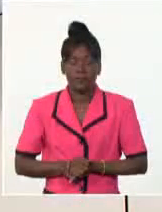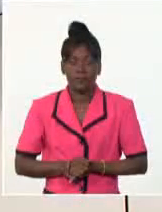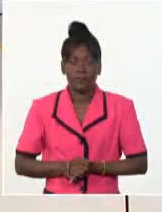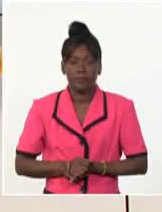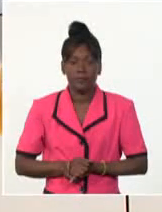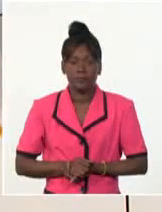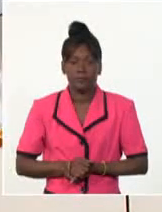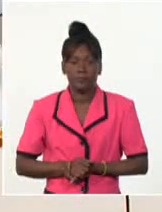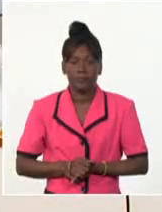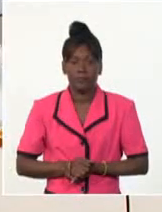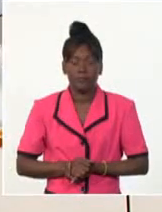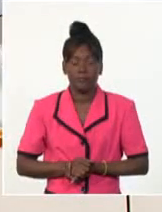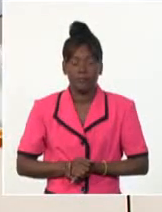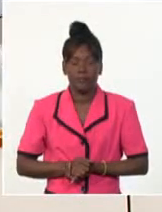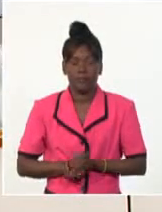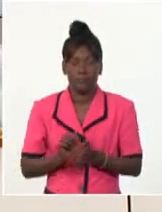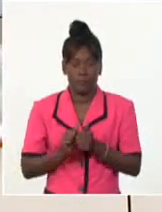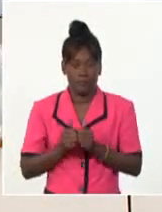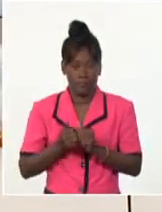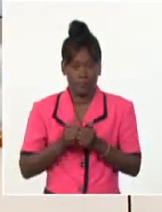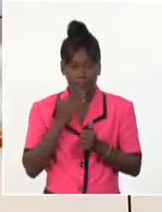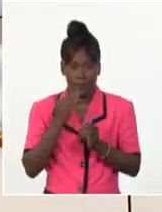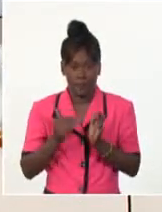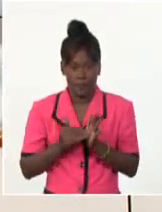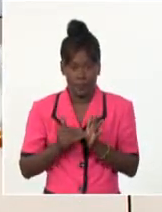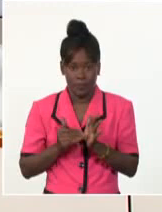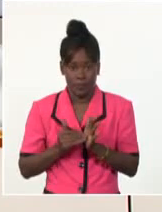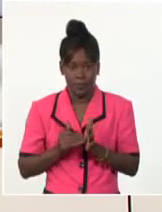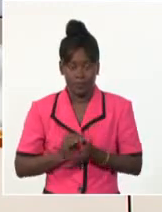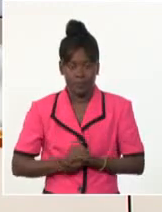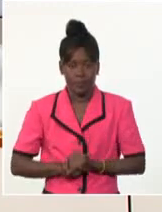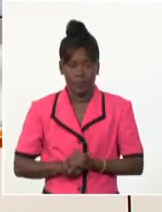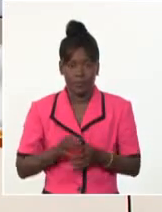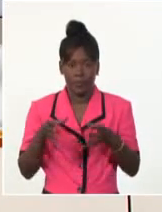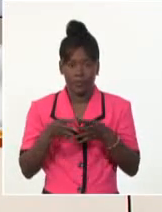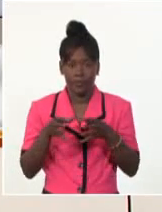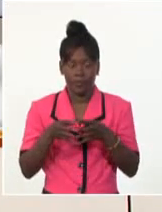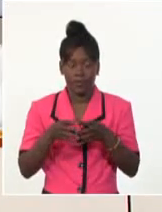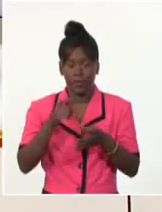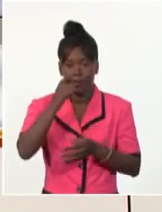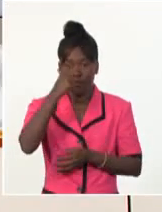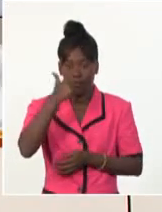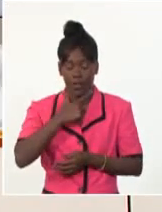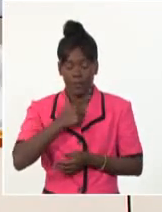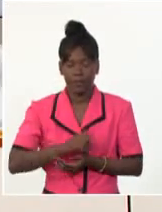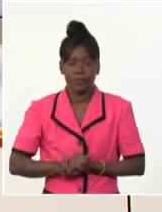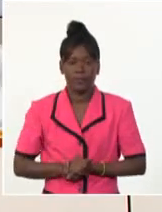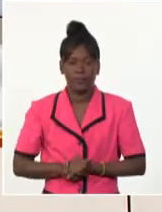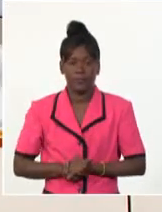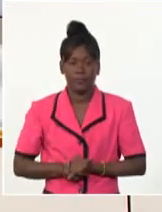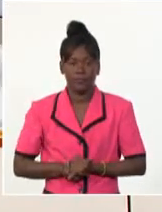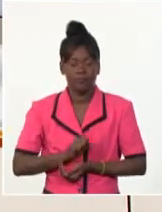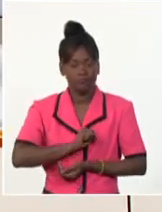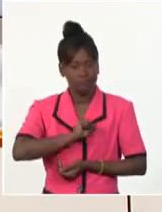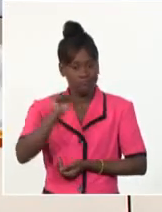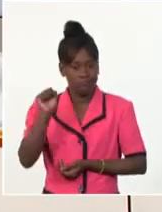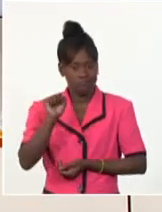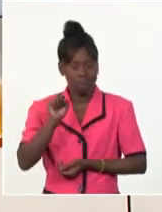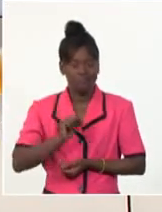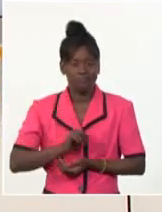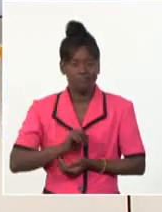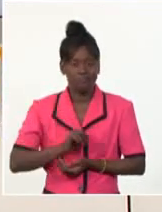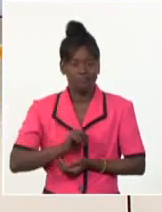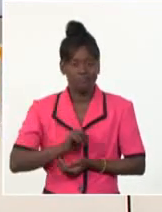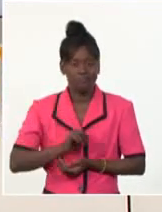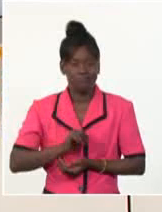Muy buenas tardes. El equipo masculino de hockey sobre césped de Ciego Dávila conquistó el título de Cuba tras vencer en la final a su similar de